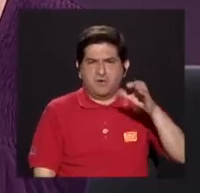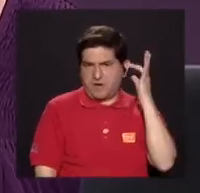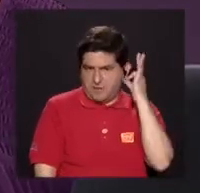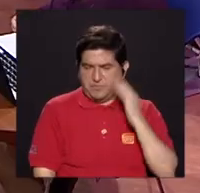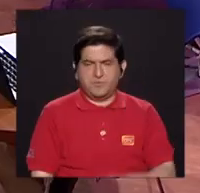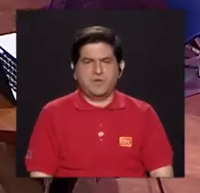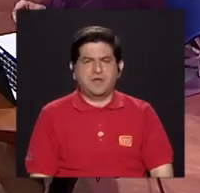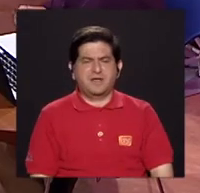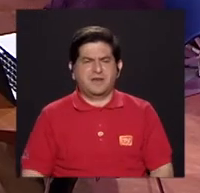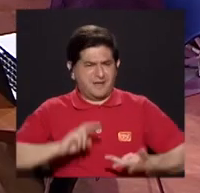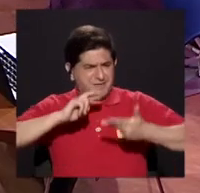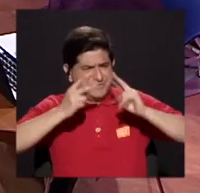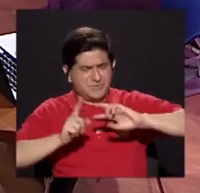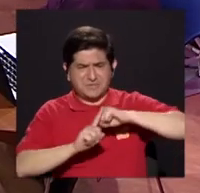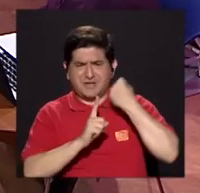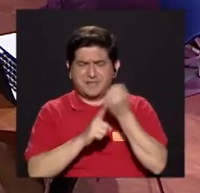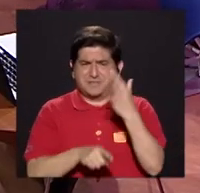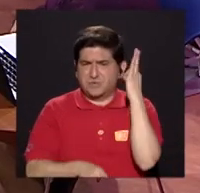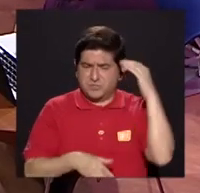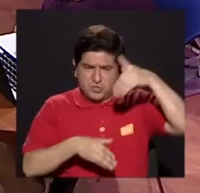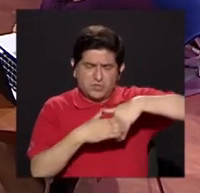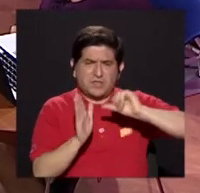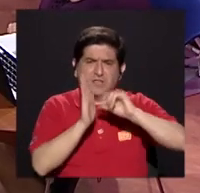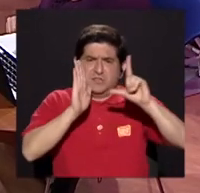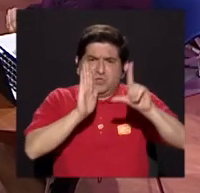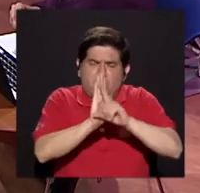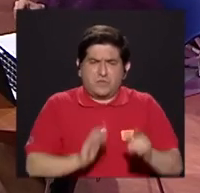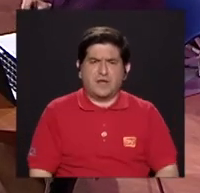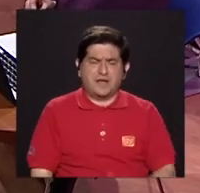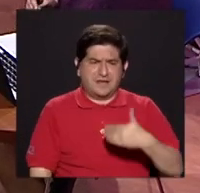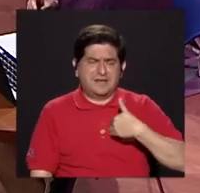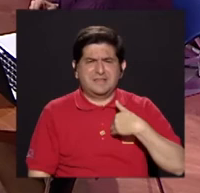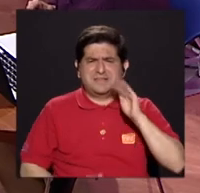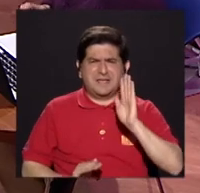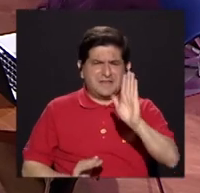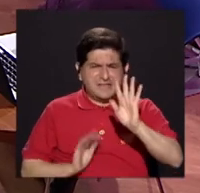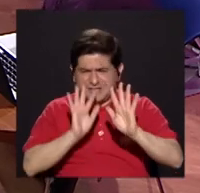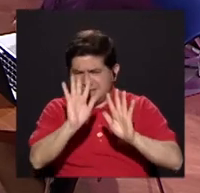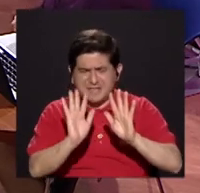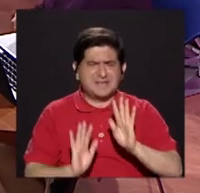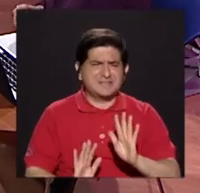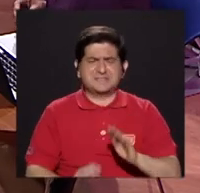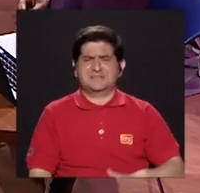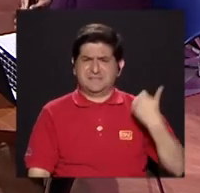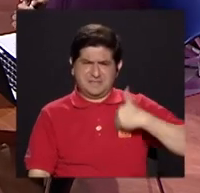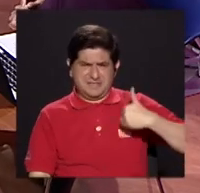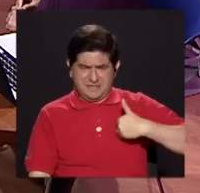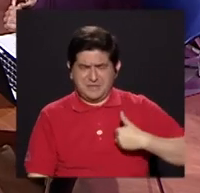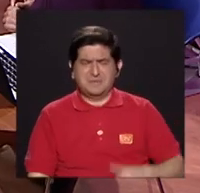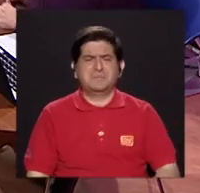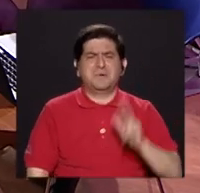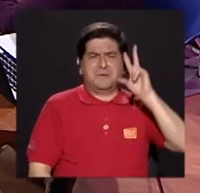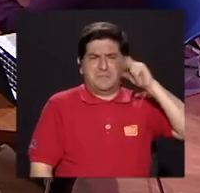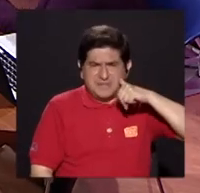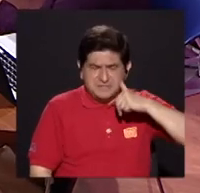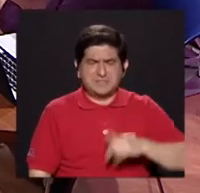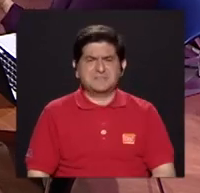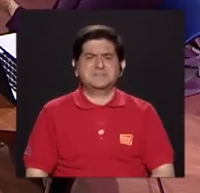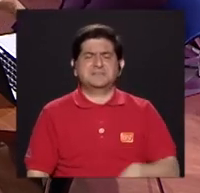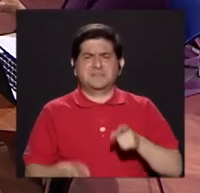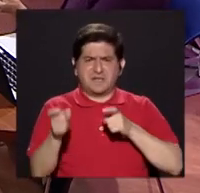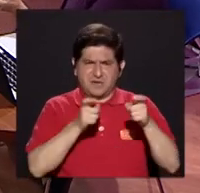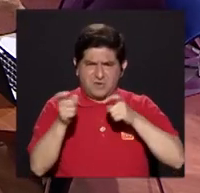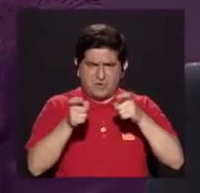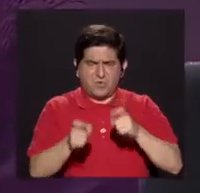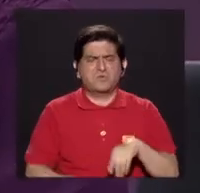saludarla. Es una ironía, la mayoría de las mujeres que están en la Asamblea Legislativa aún tienen esquemas machistas y lamentablemente son dominadas por sus compañeros diputados.